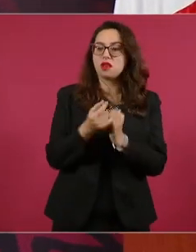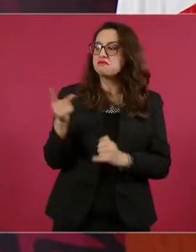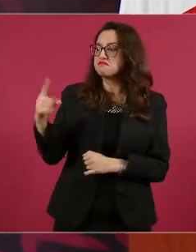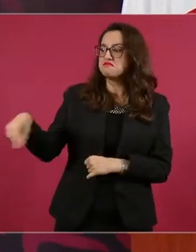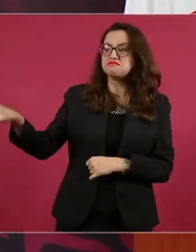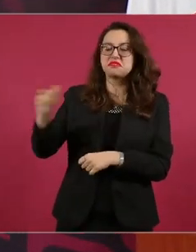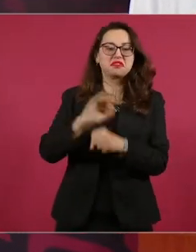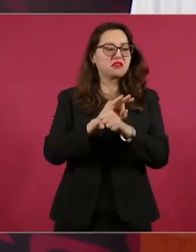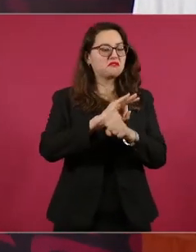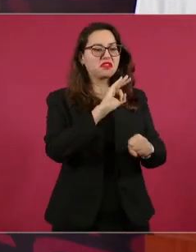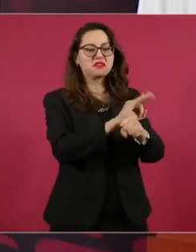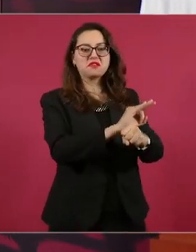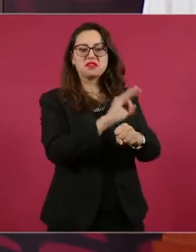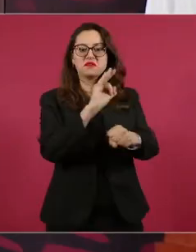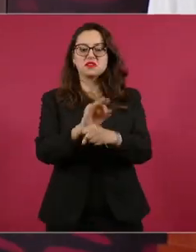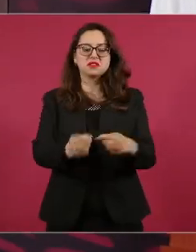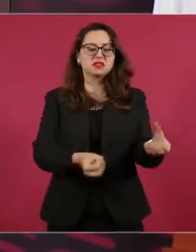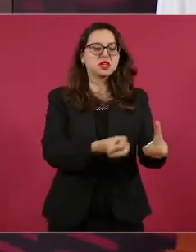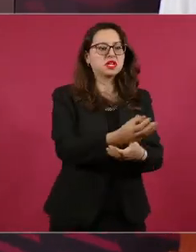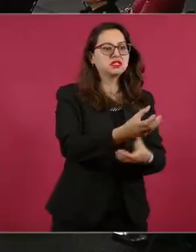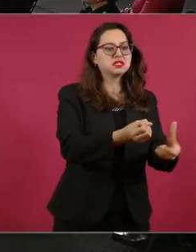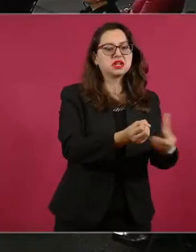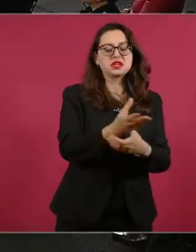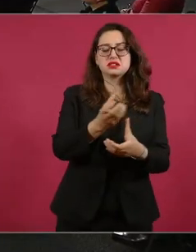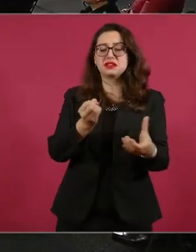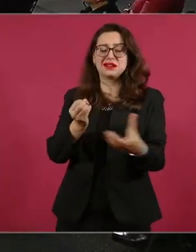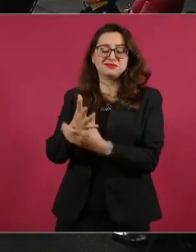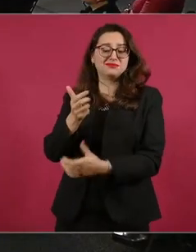organizada, del crimen organizado,